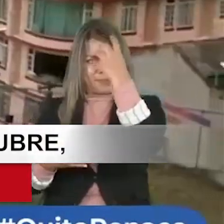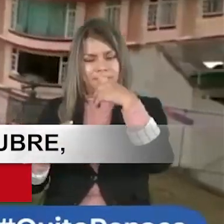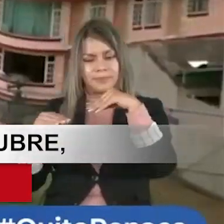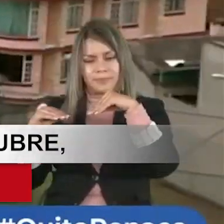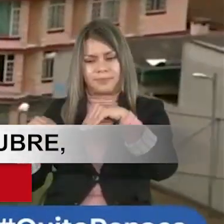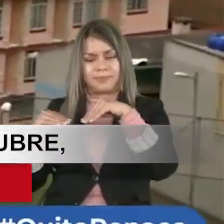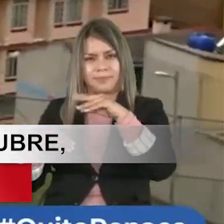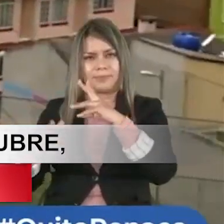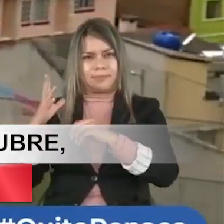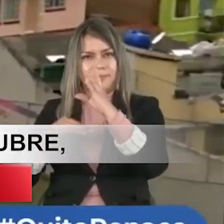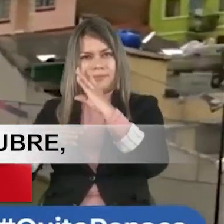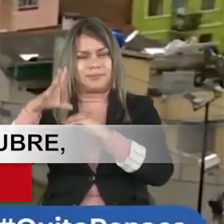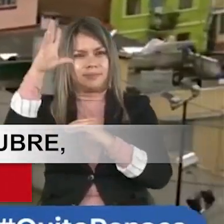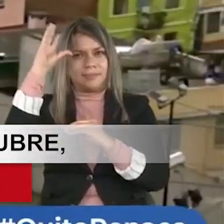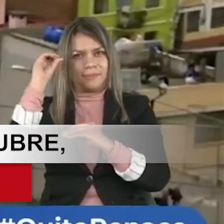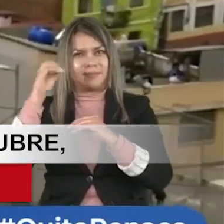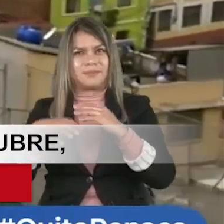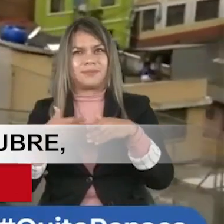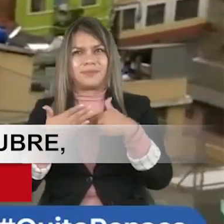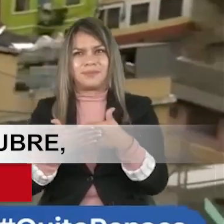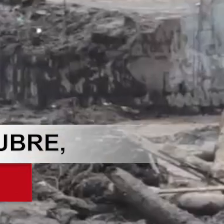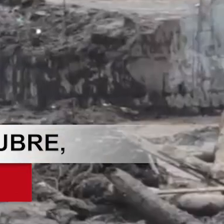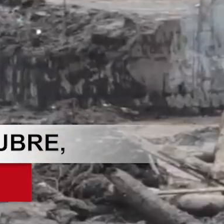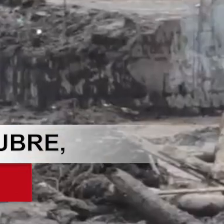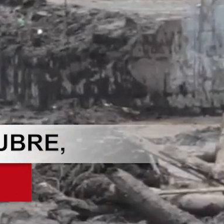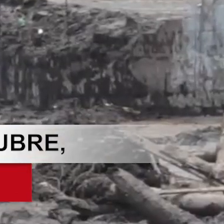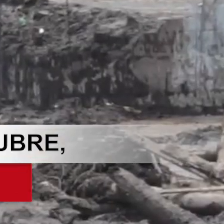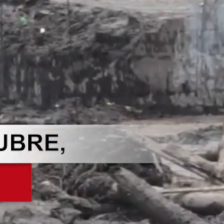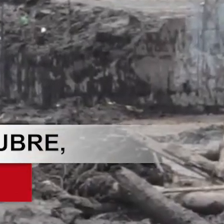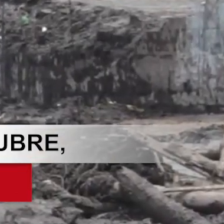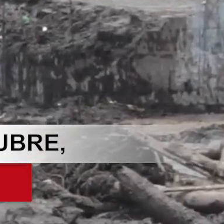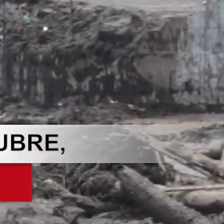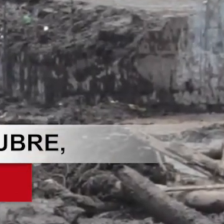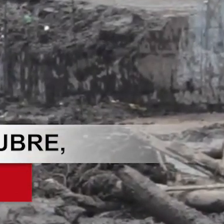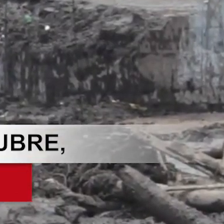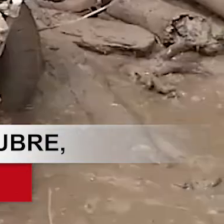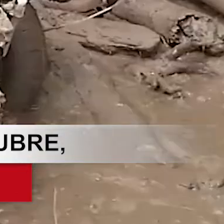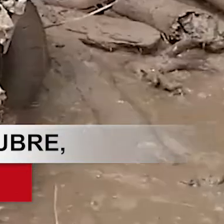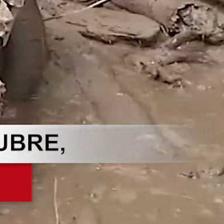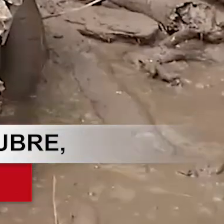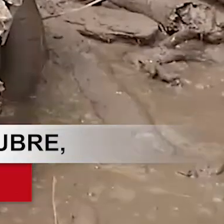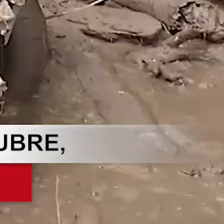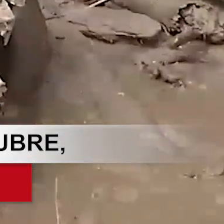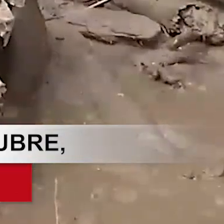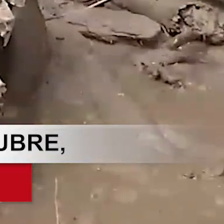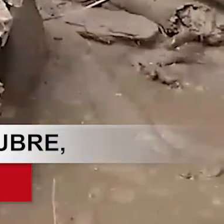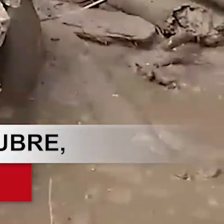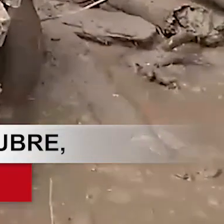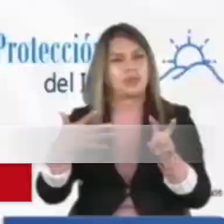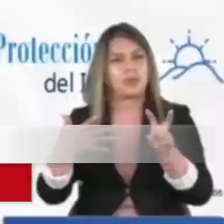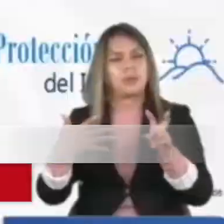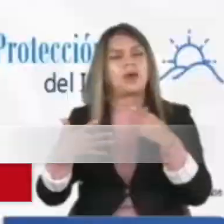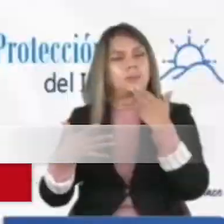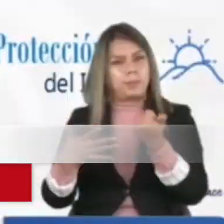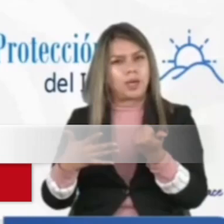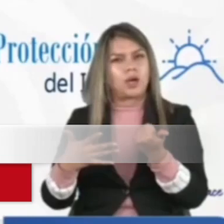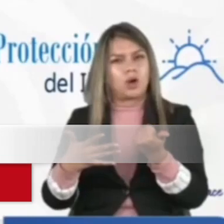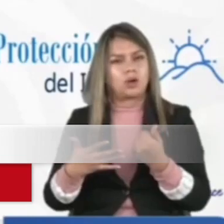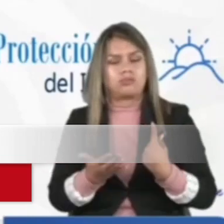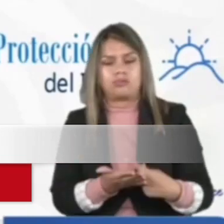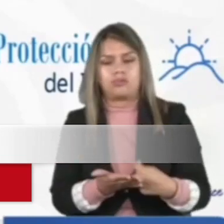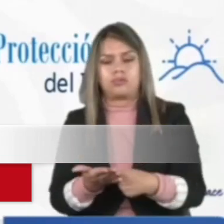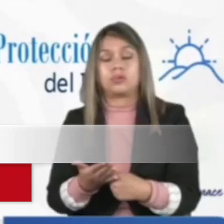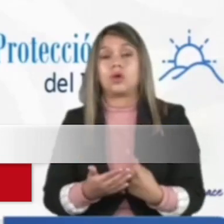barrios asentados en zonas de riesgo y se los reubicará. Además informó sobre la prevención de desastres en Quito. Cuando se